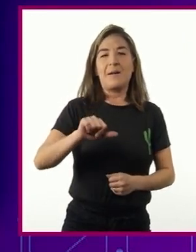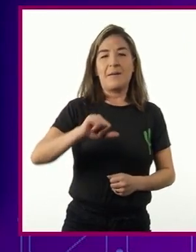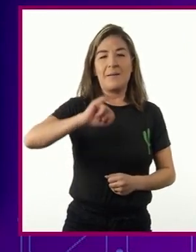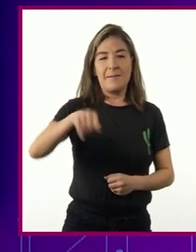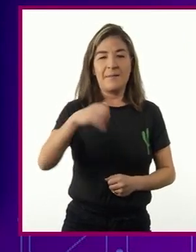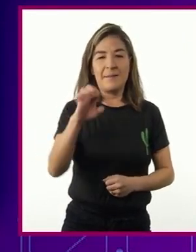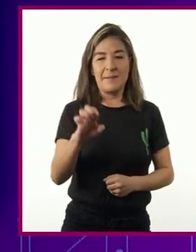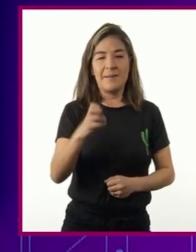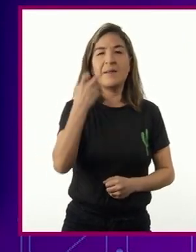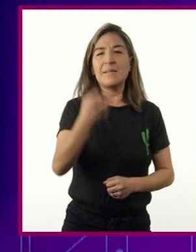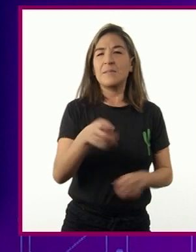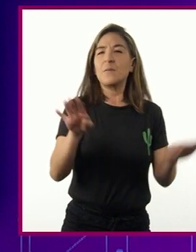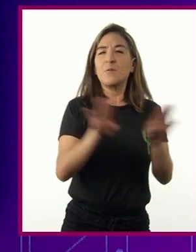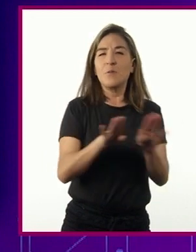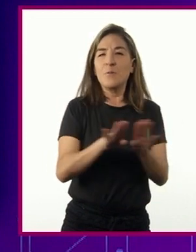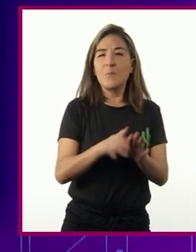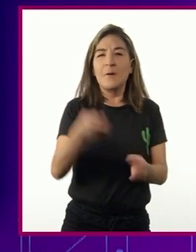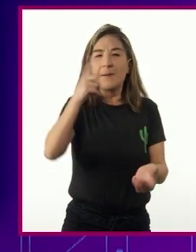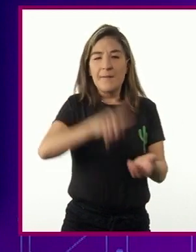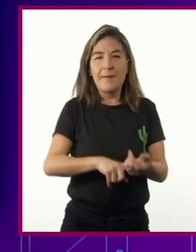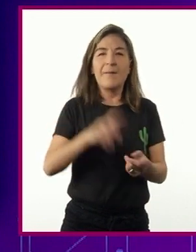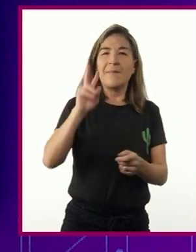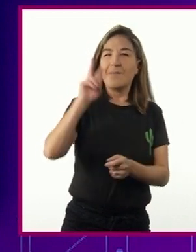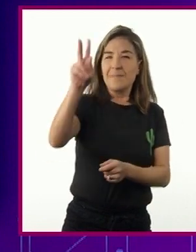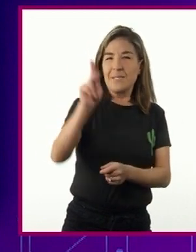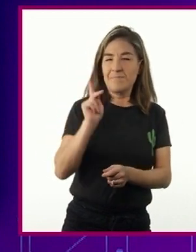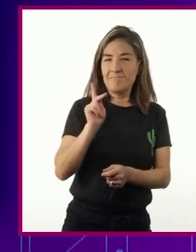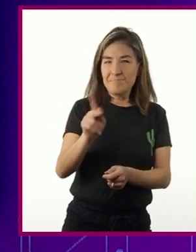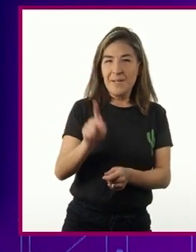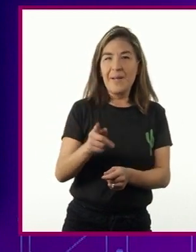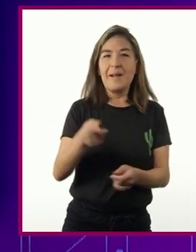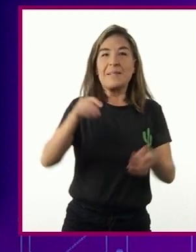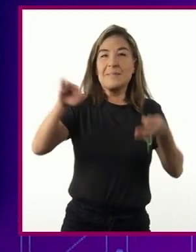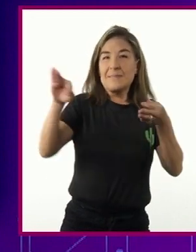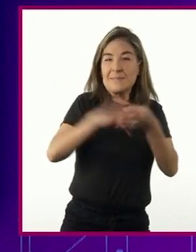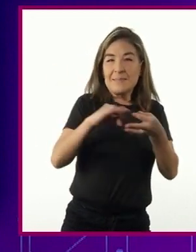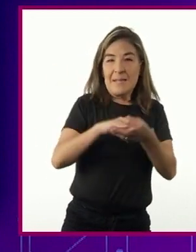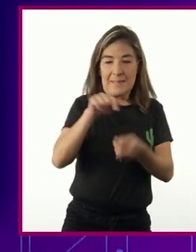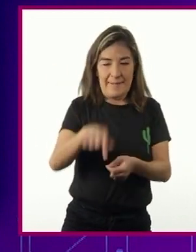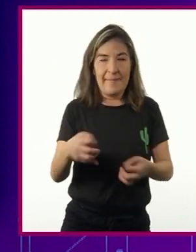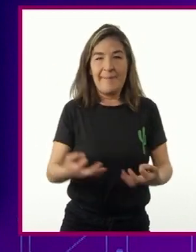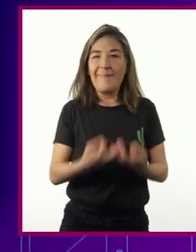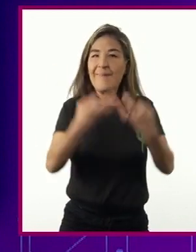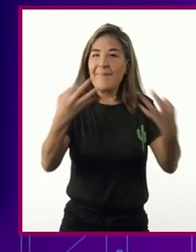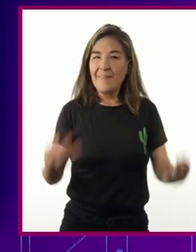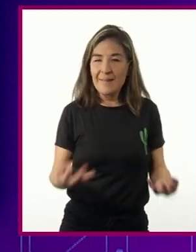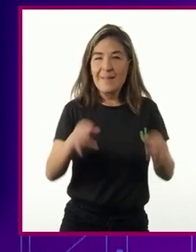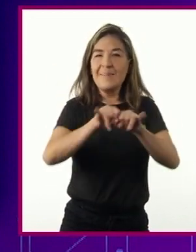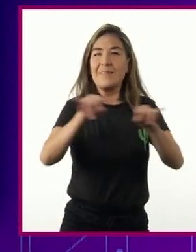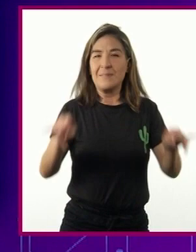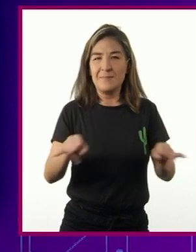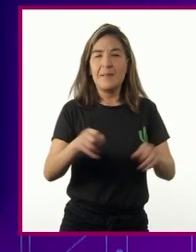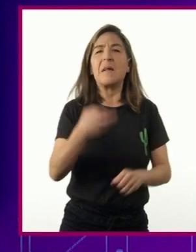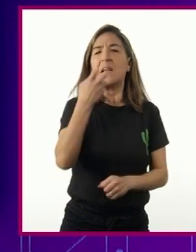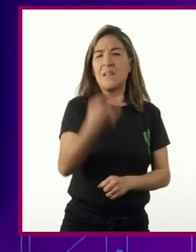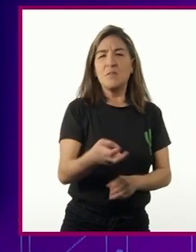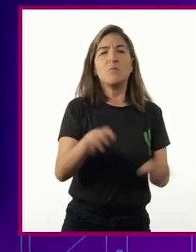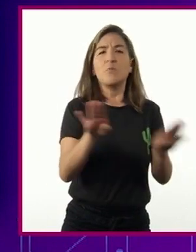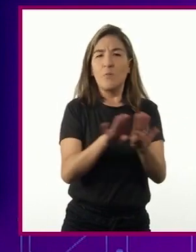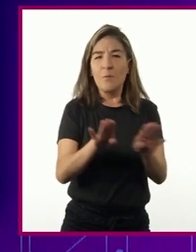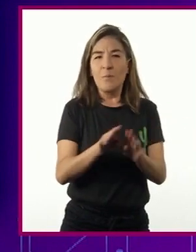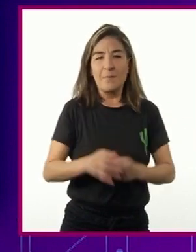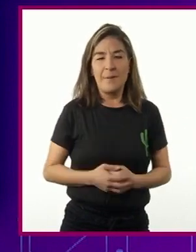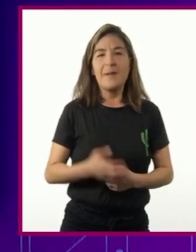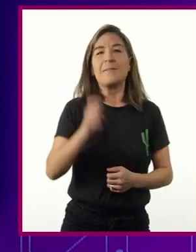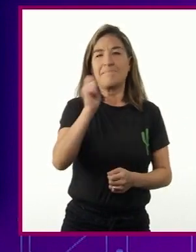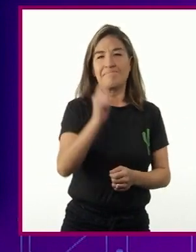muy parecido a la manera en que distinguimos distancias cercanas en la Tierra. Esto es, gracias a que tenemos